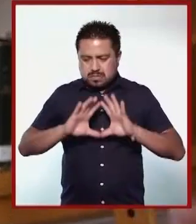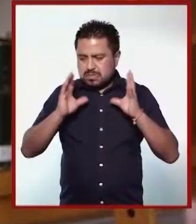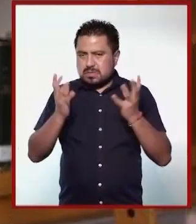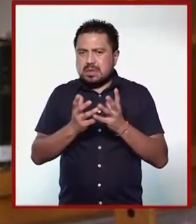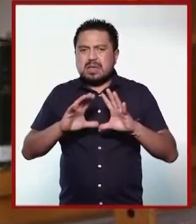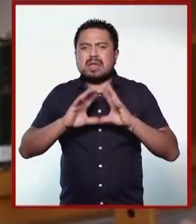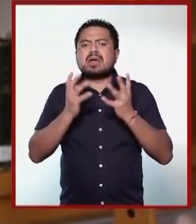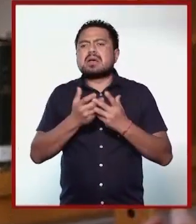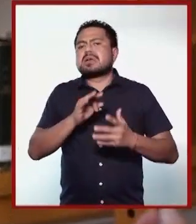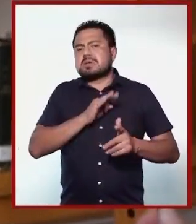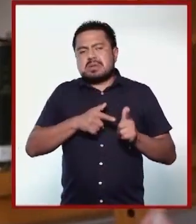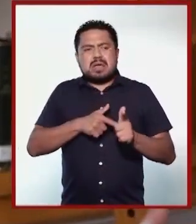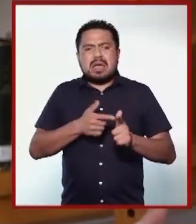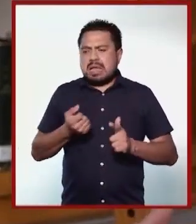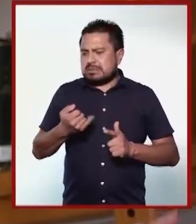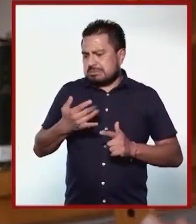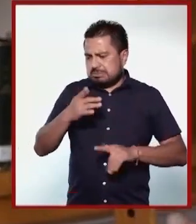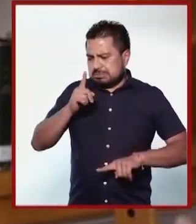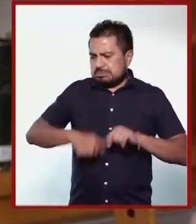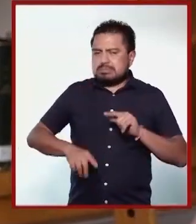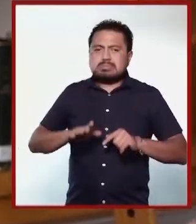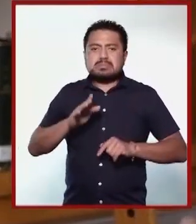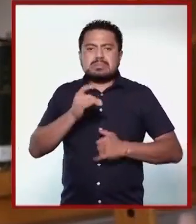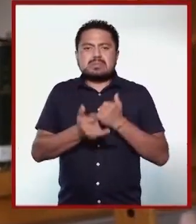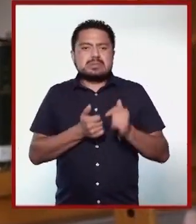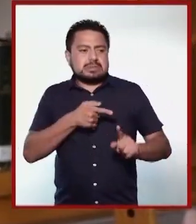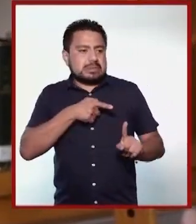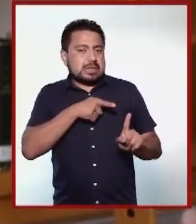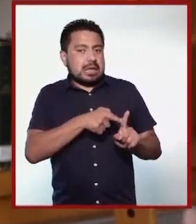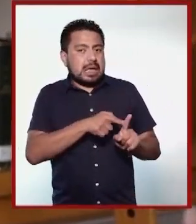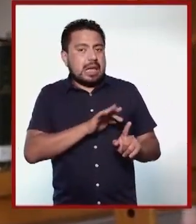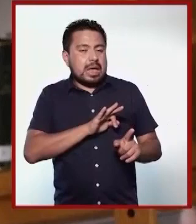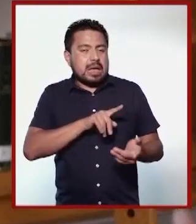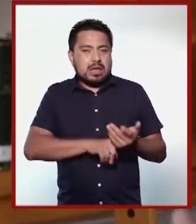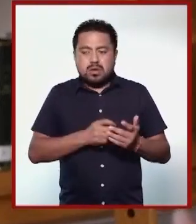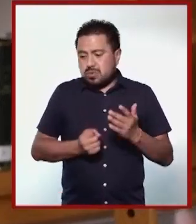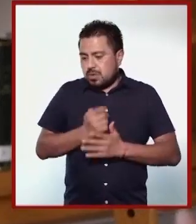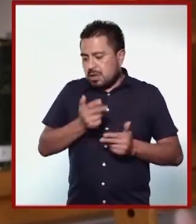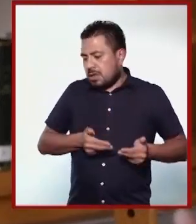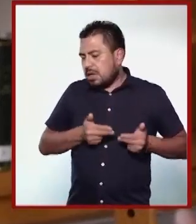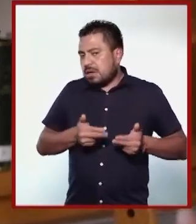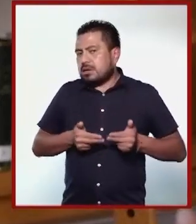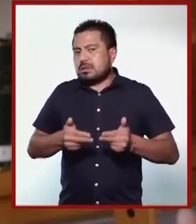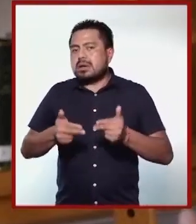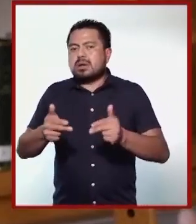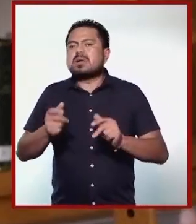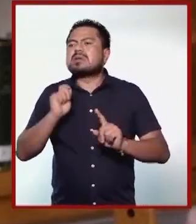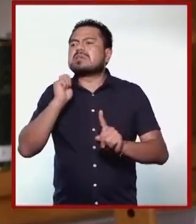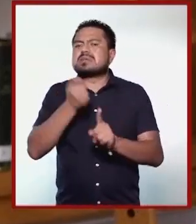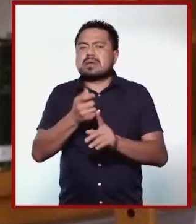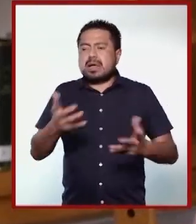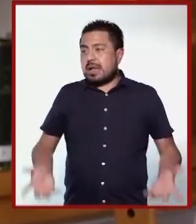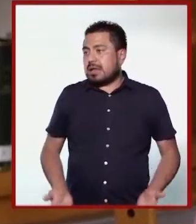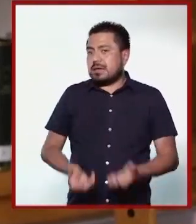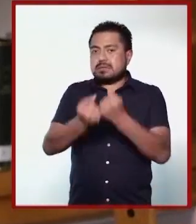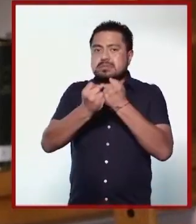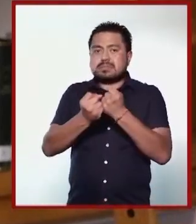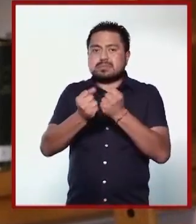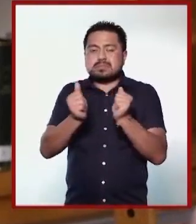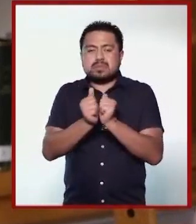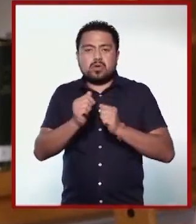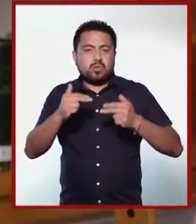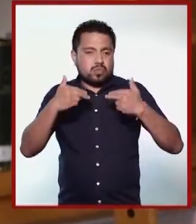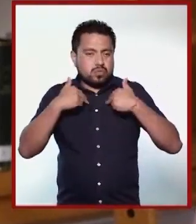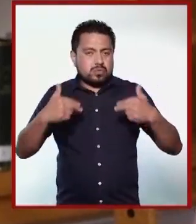tierra puede seguir sin nosotros, pero lo que está en juego es esto. Entonces, las nuevas generaciones son los que van a salvar a la especie